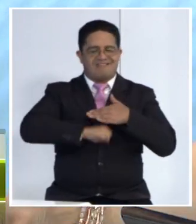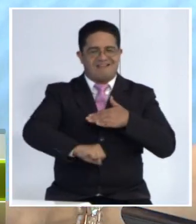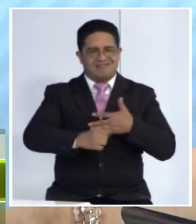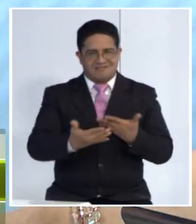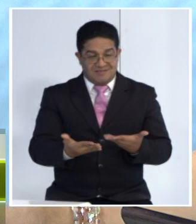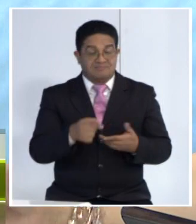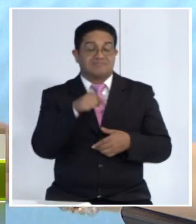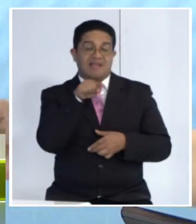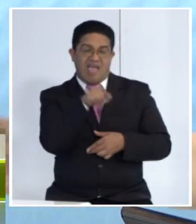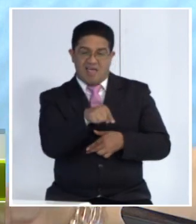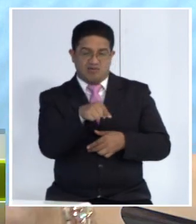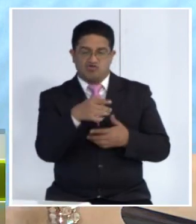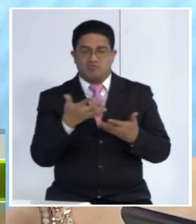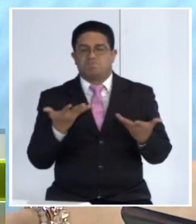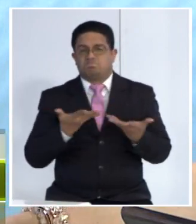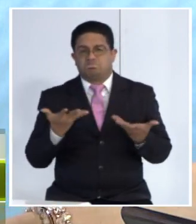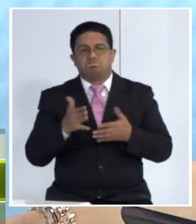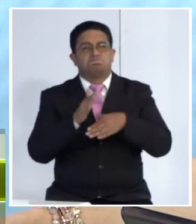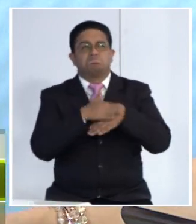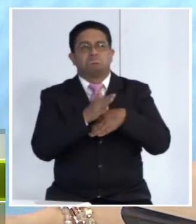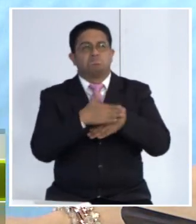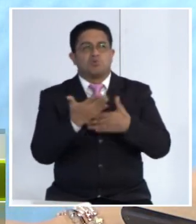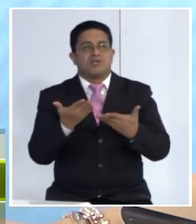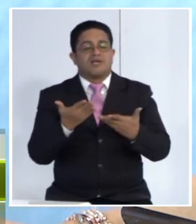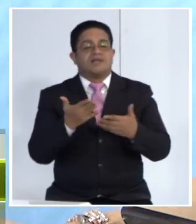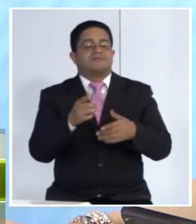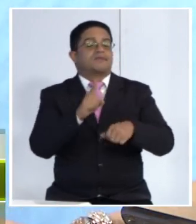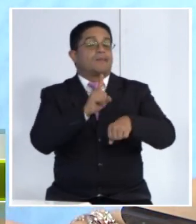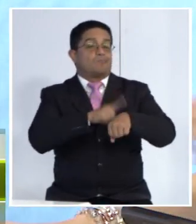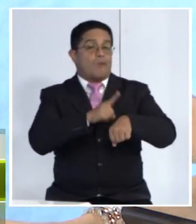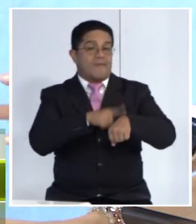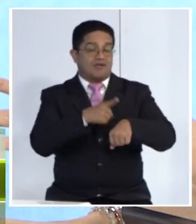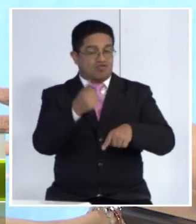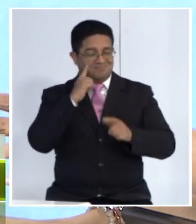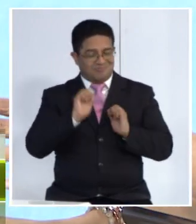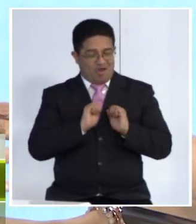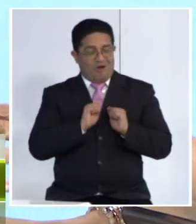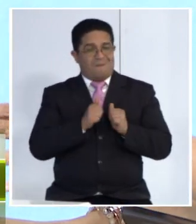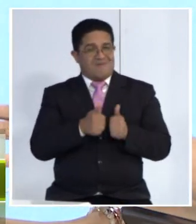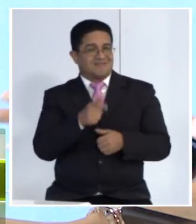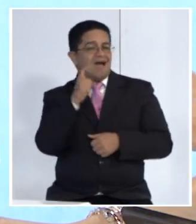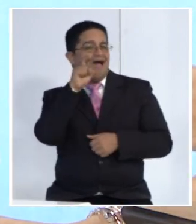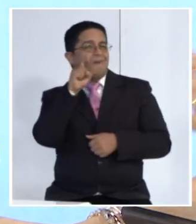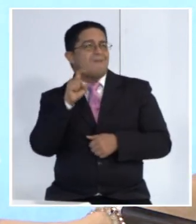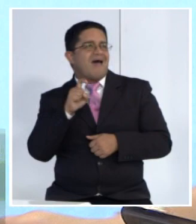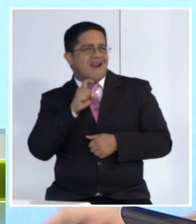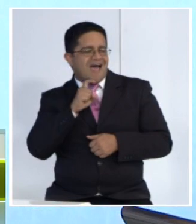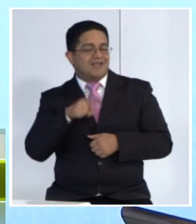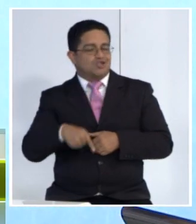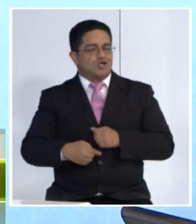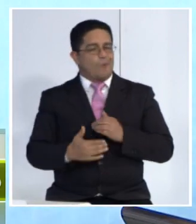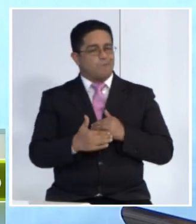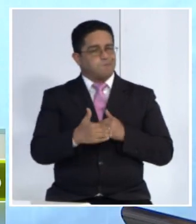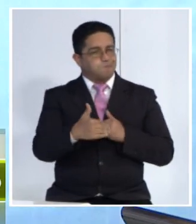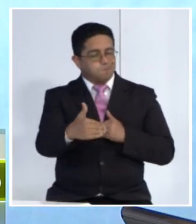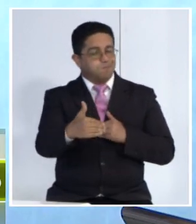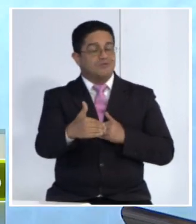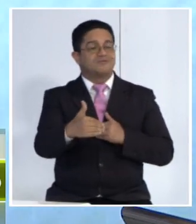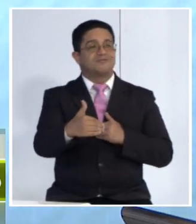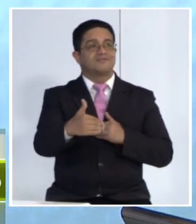malformación congénita es producida en el momento del desarrollo del niño, como lo dijiste anteriormente en la introducción.